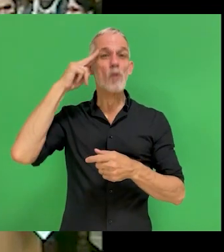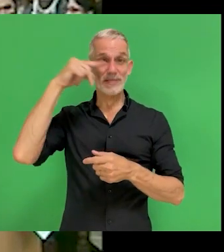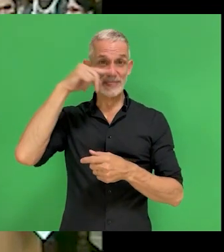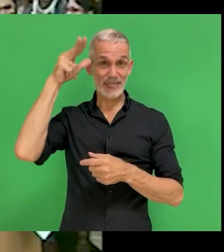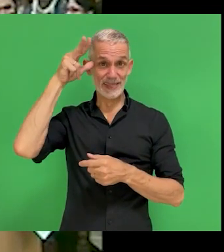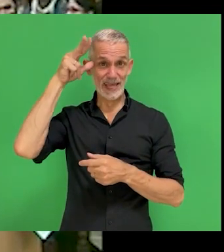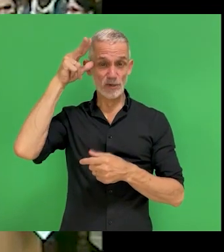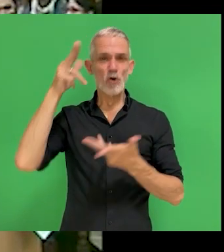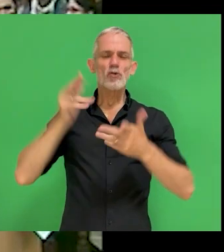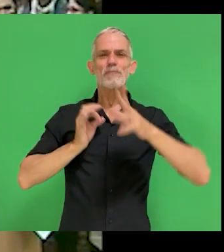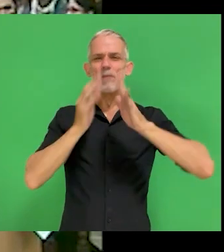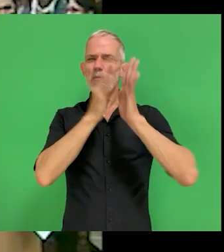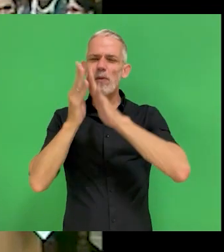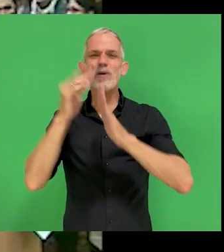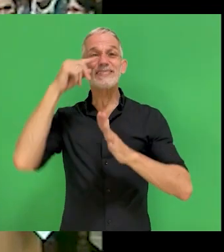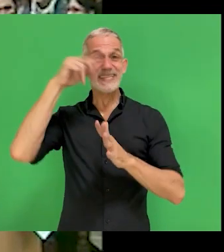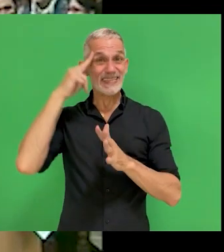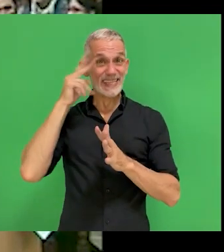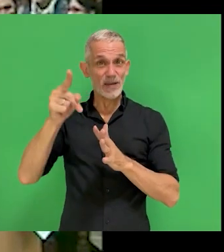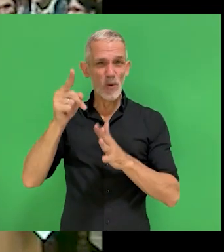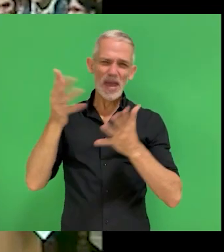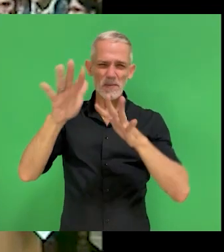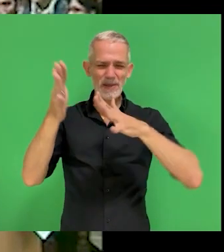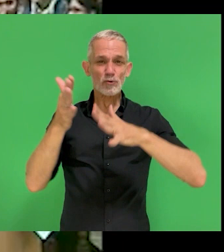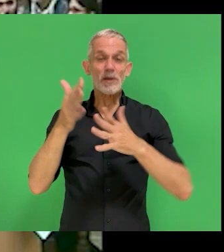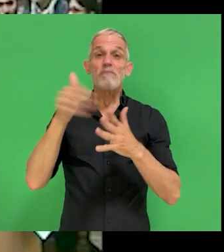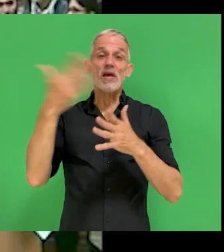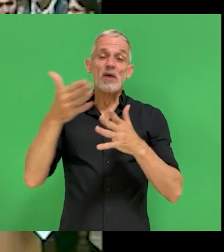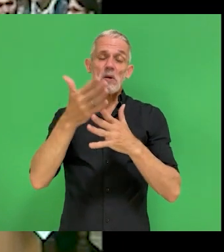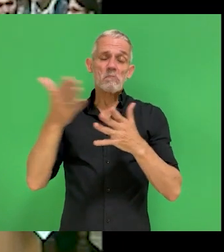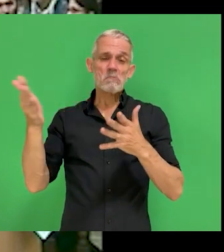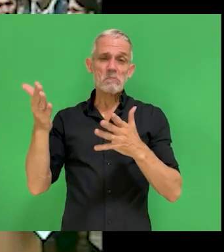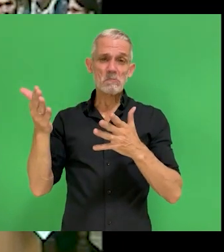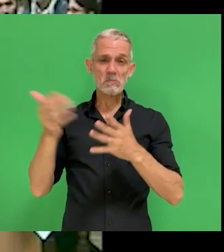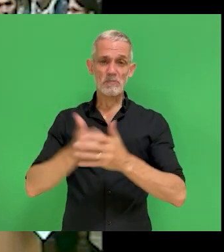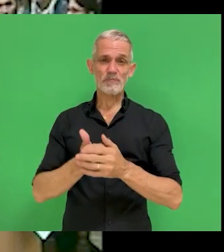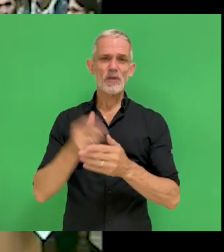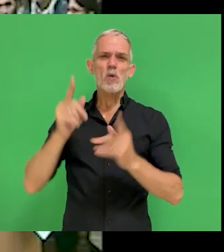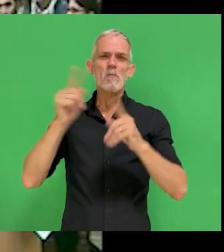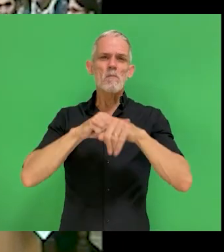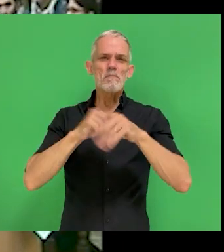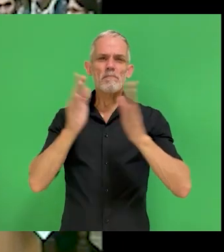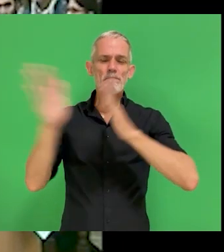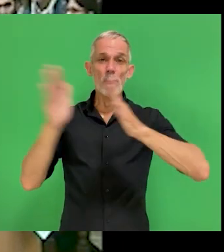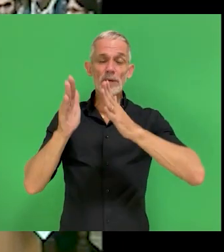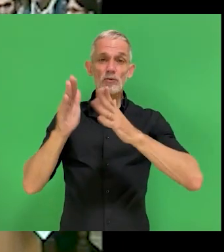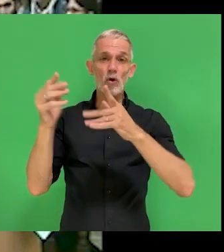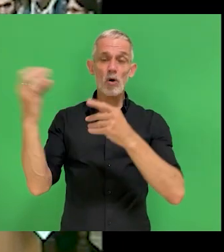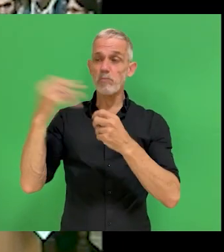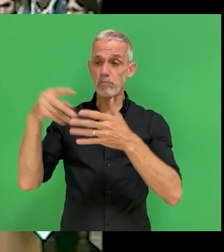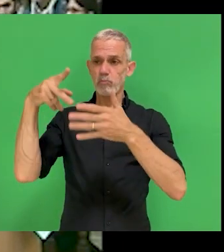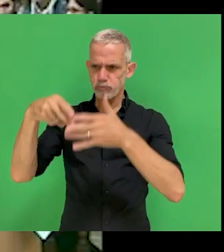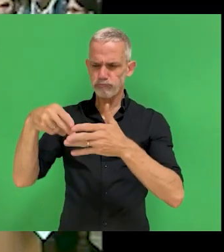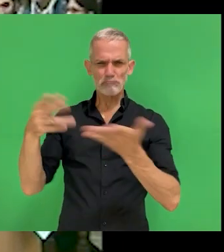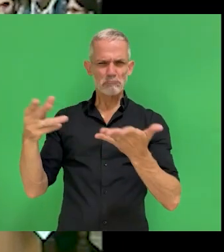78, y en el año 79, y después, bueno, en algún momento se interrumpen esas